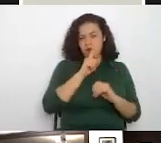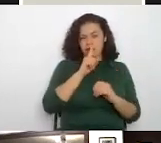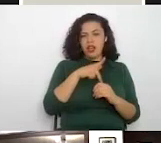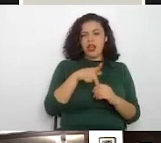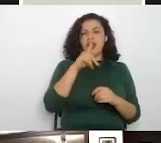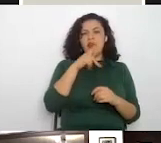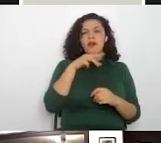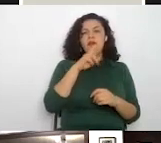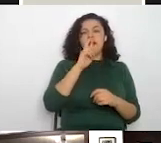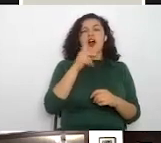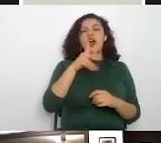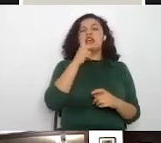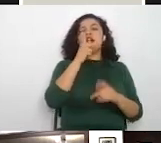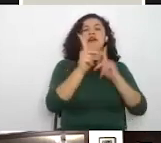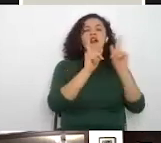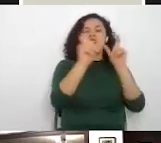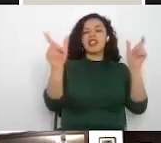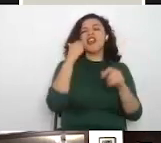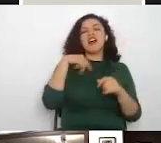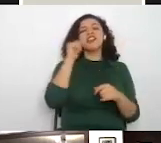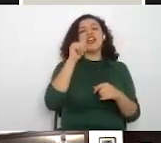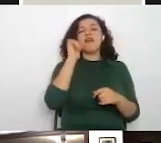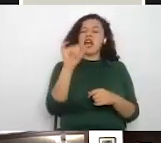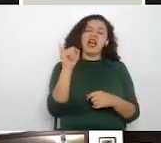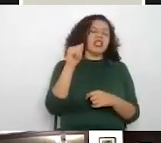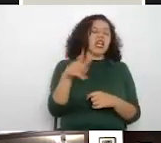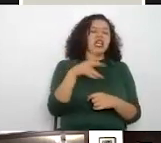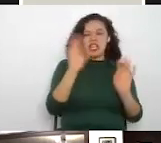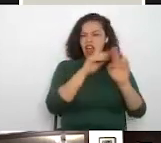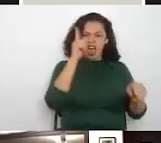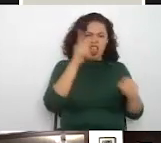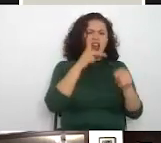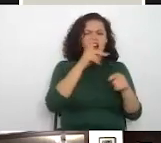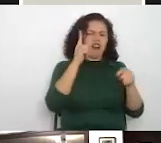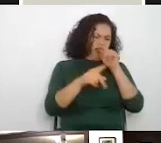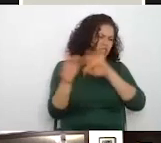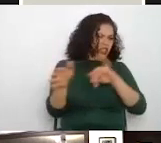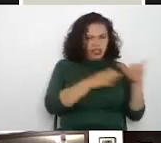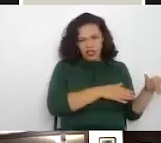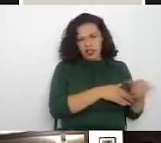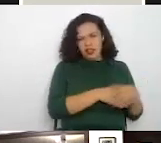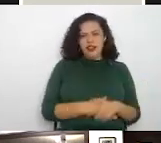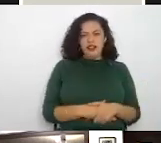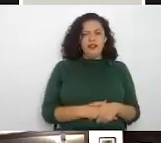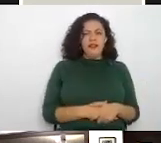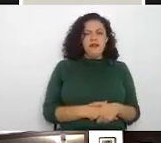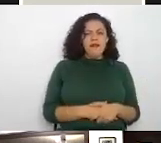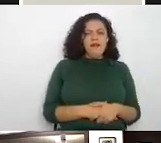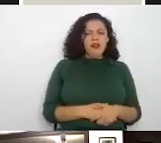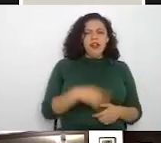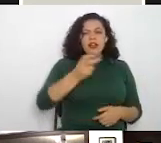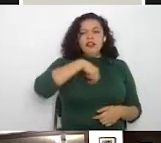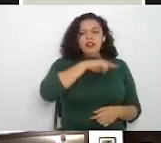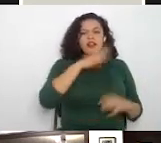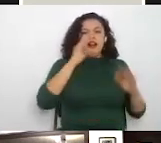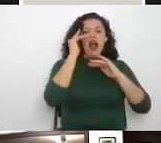frase que a veces decimos, es que así siempre se ha hecho esto así, ¿no? Porque no, eso nos limita a la